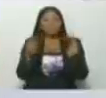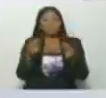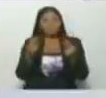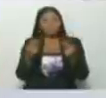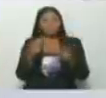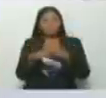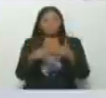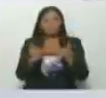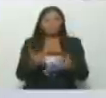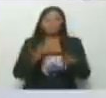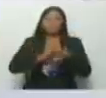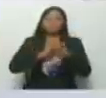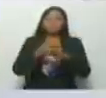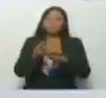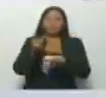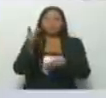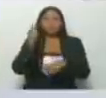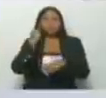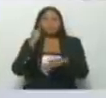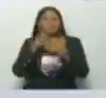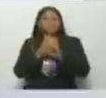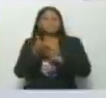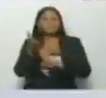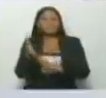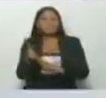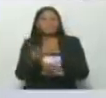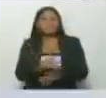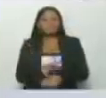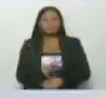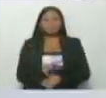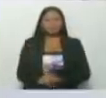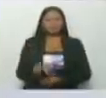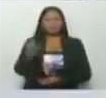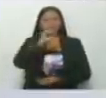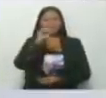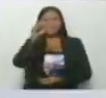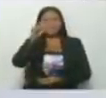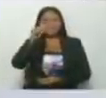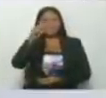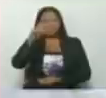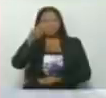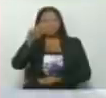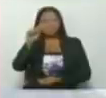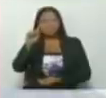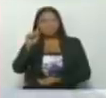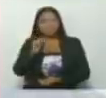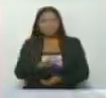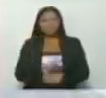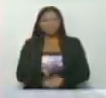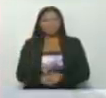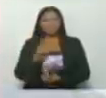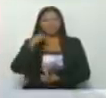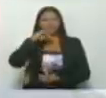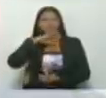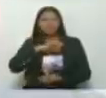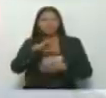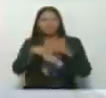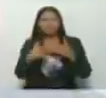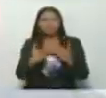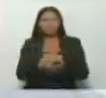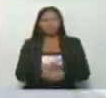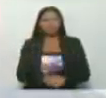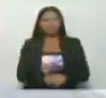sandra porque hay una sandra que sus varias tiene una historia y en